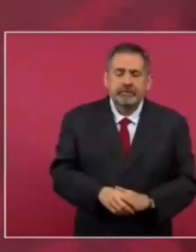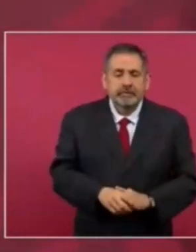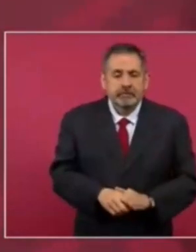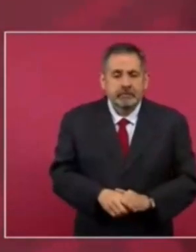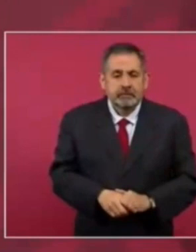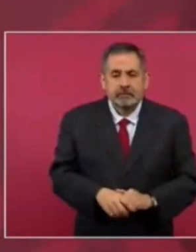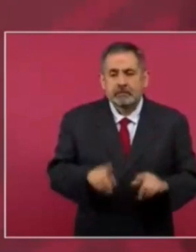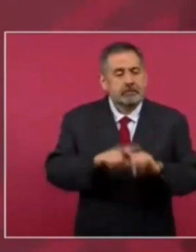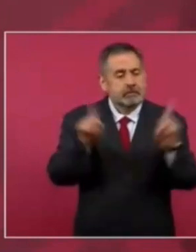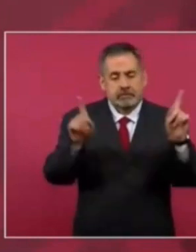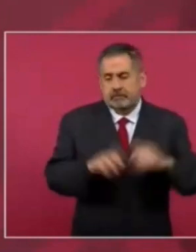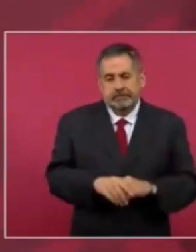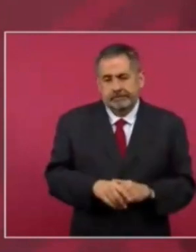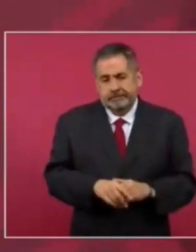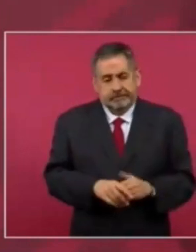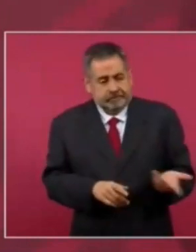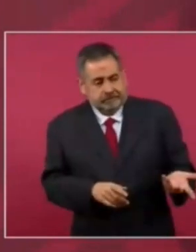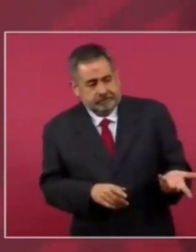¿Qué diferencia puede haber?